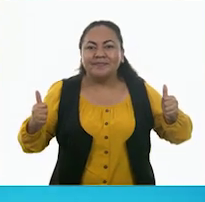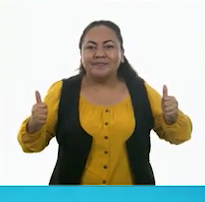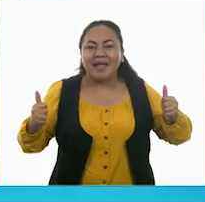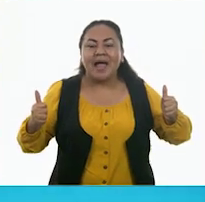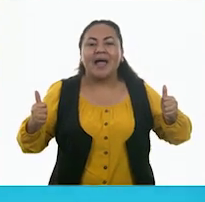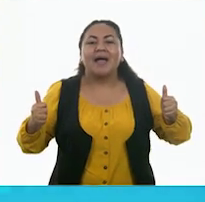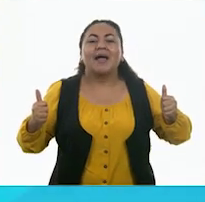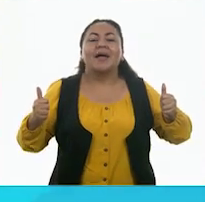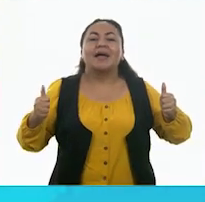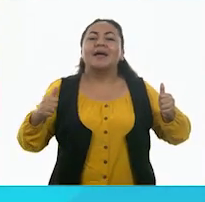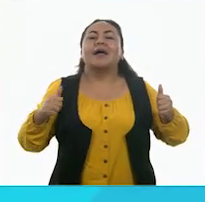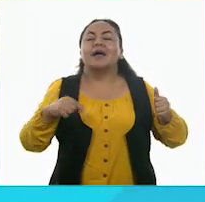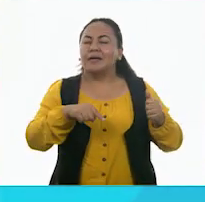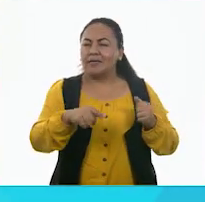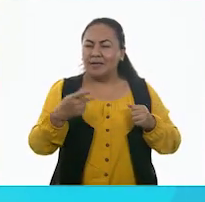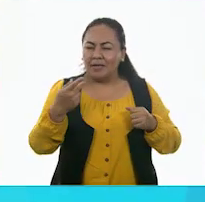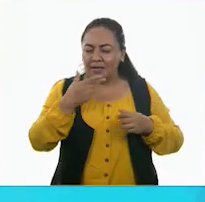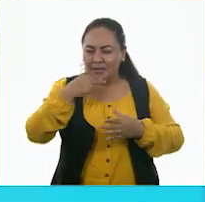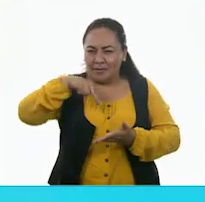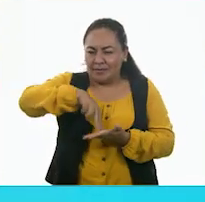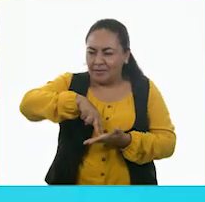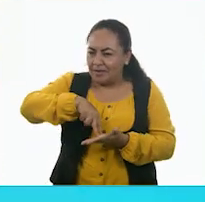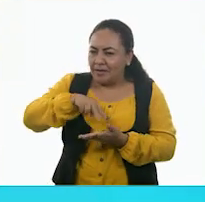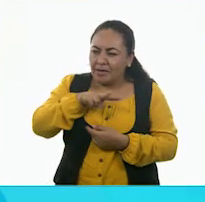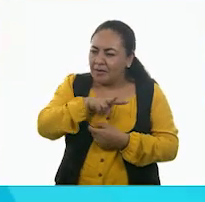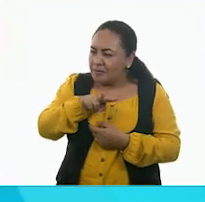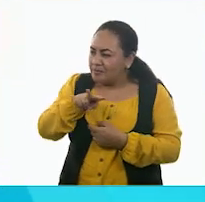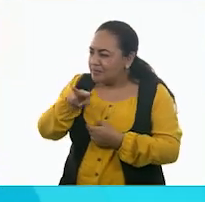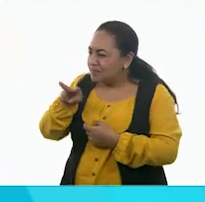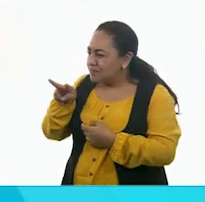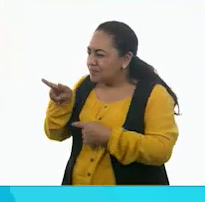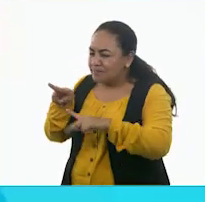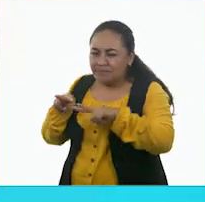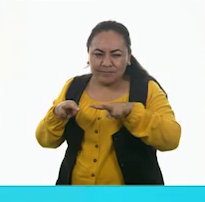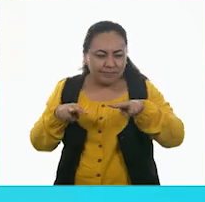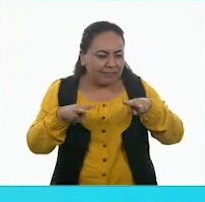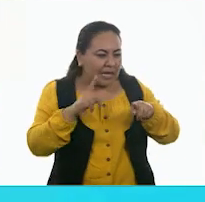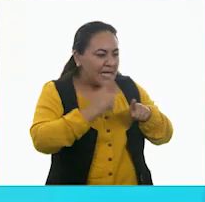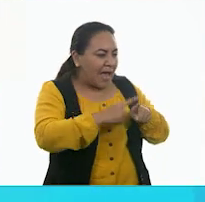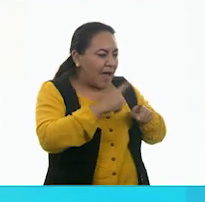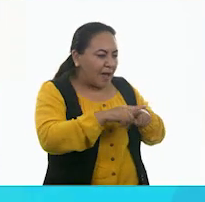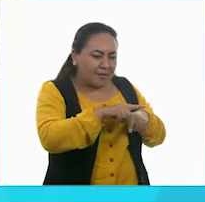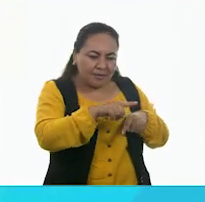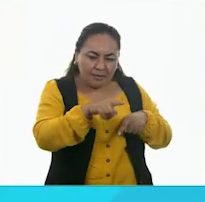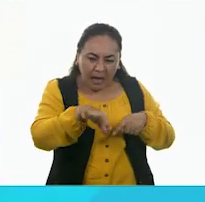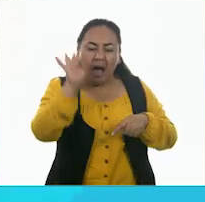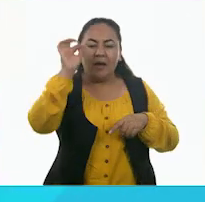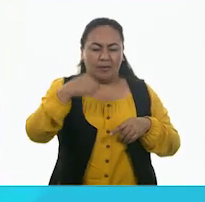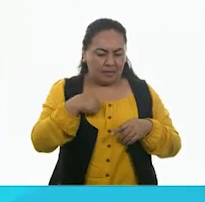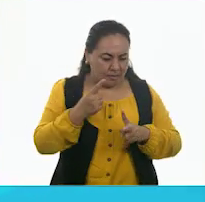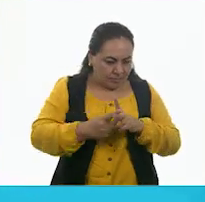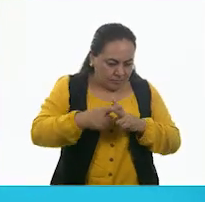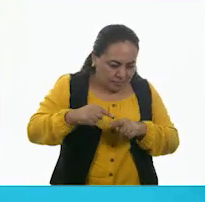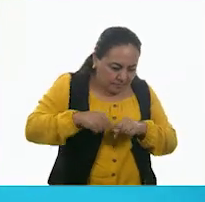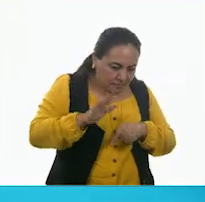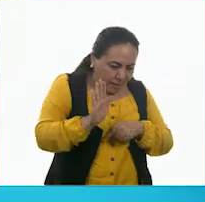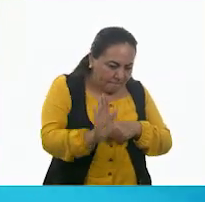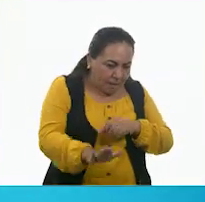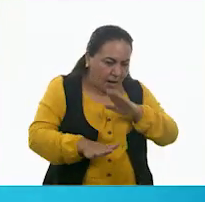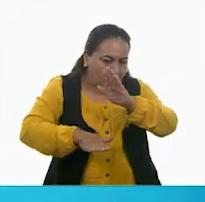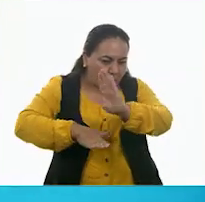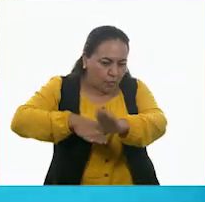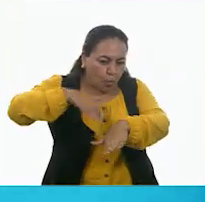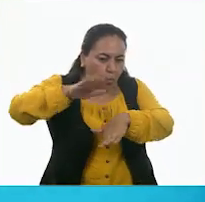él tenía que escoger a una compañera o compañero y adivinar cuántos pasos había del stop hacia donde él